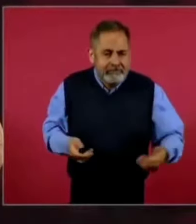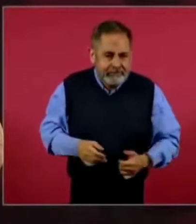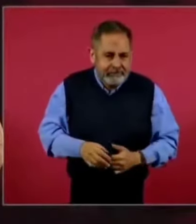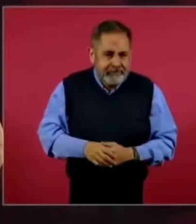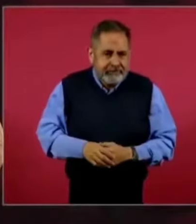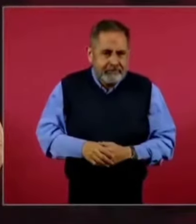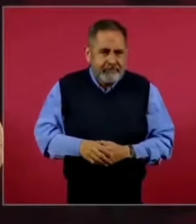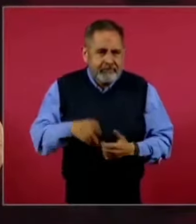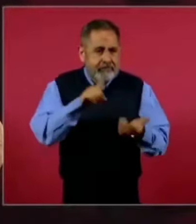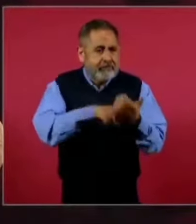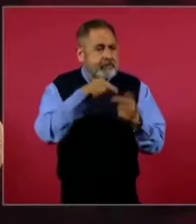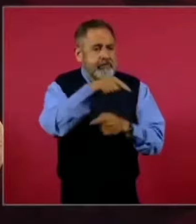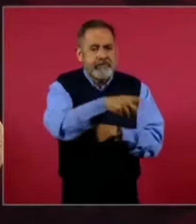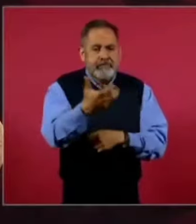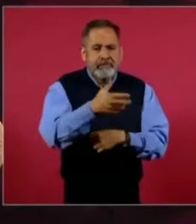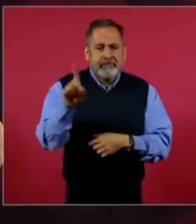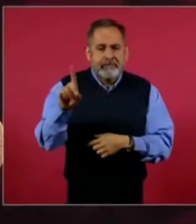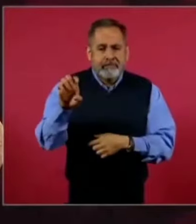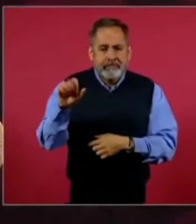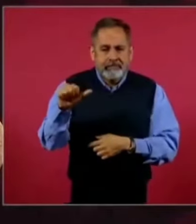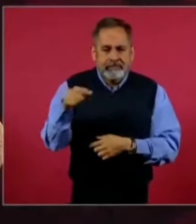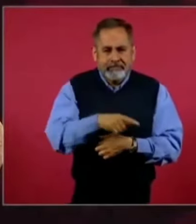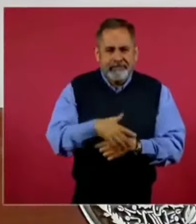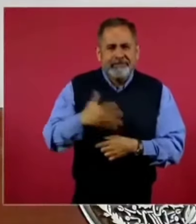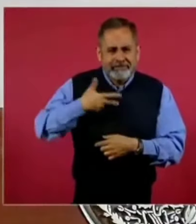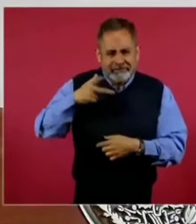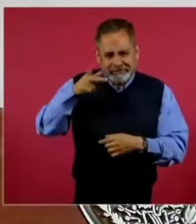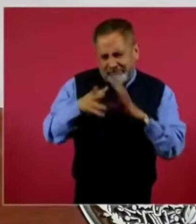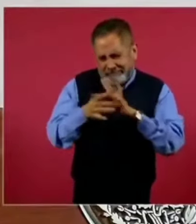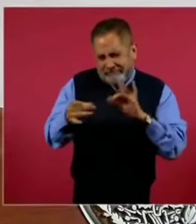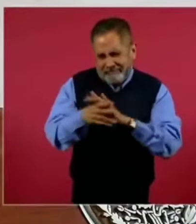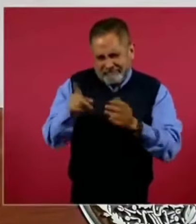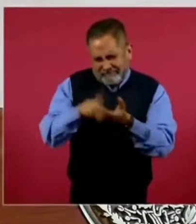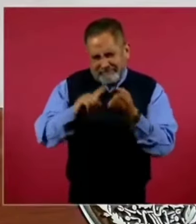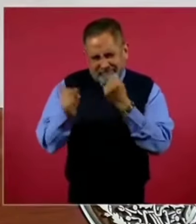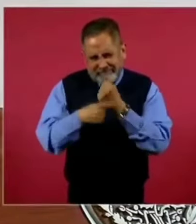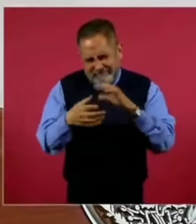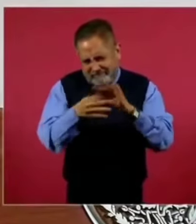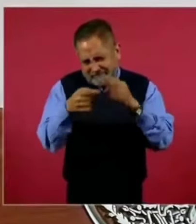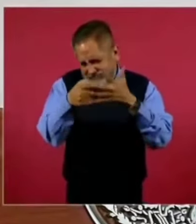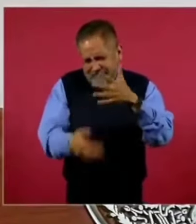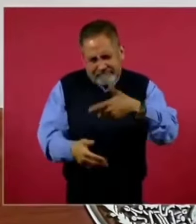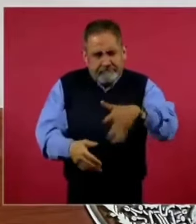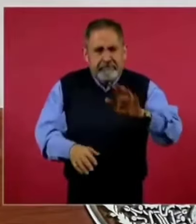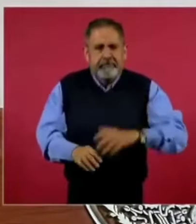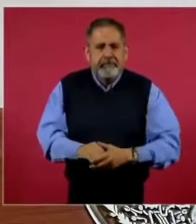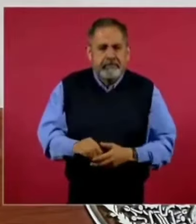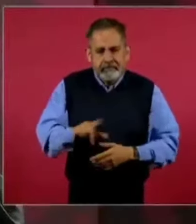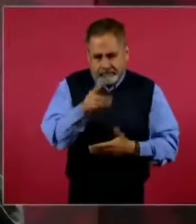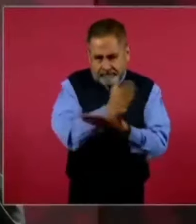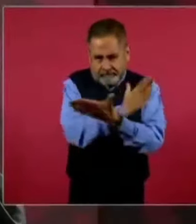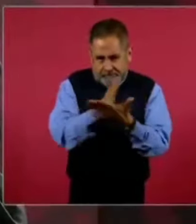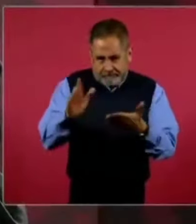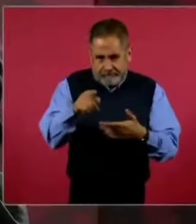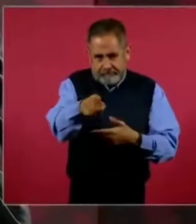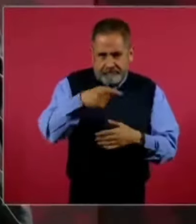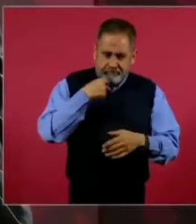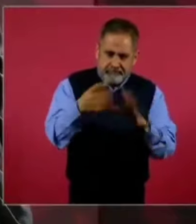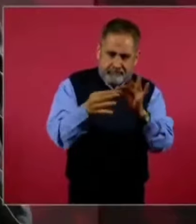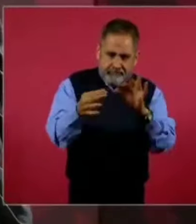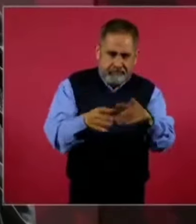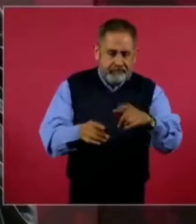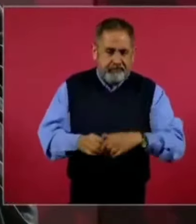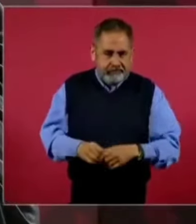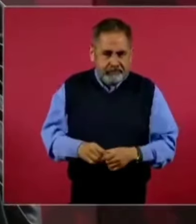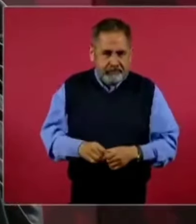que lo había hecho la DEA. Y tengo una explicación de fondo sobre esto, aparte de la que ya expuse, de